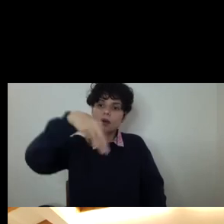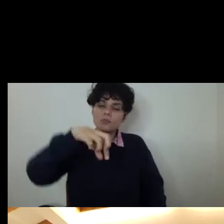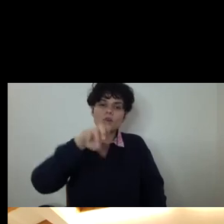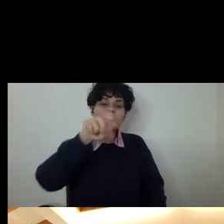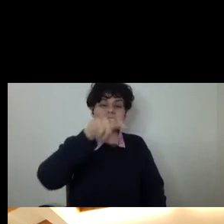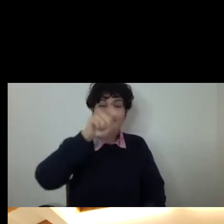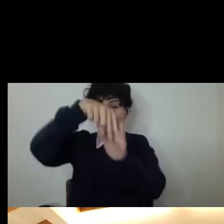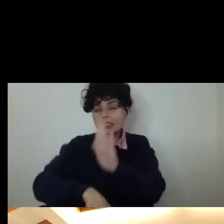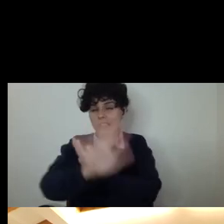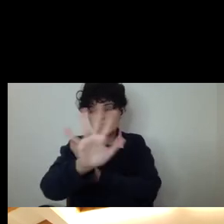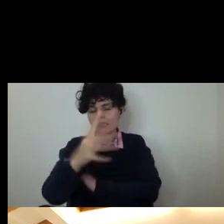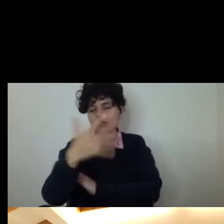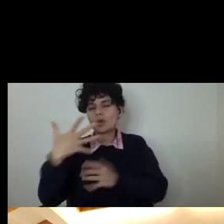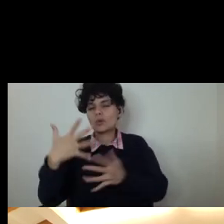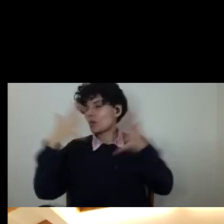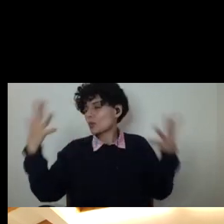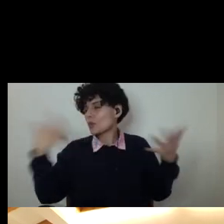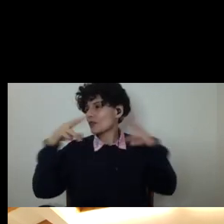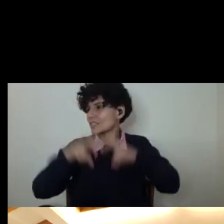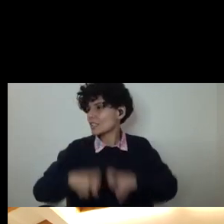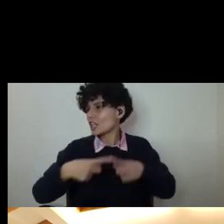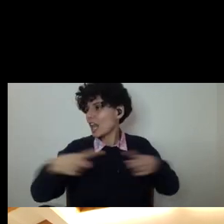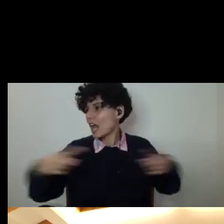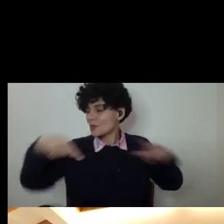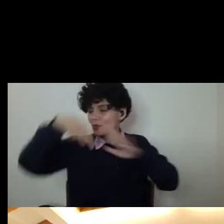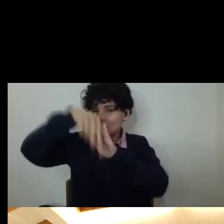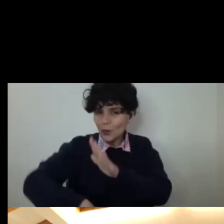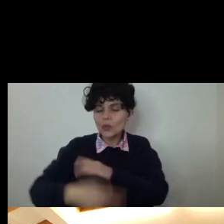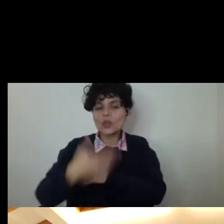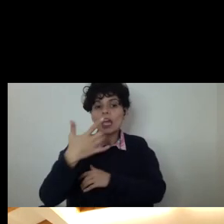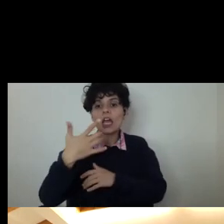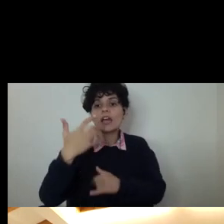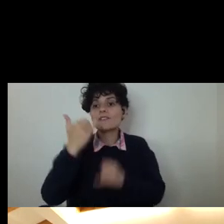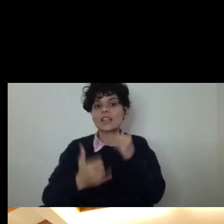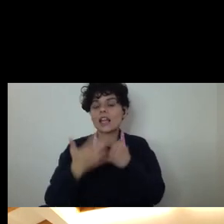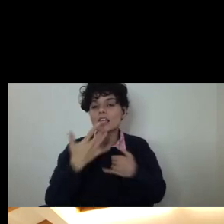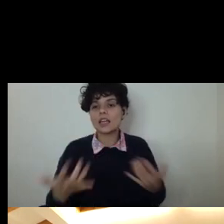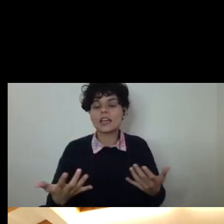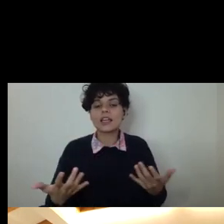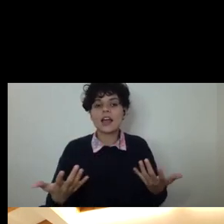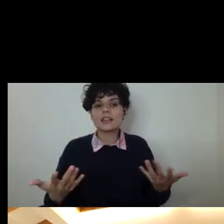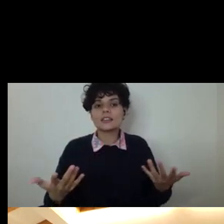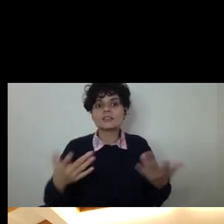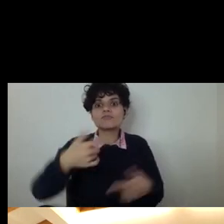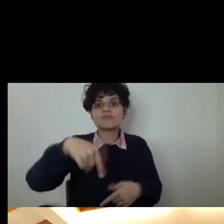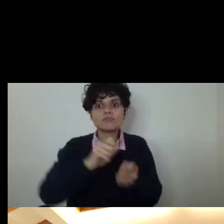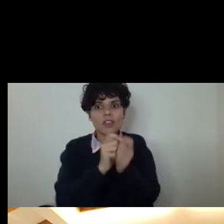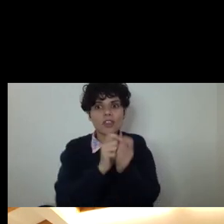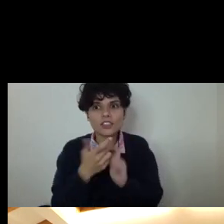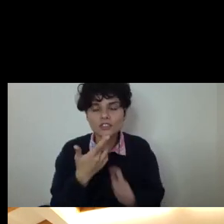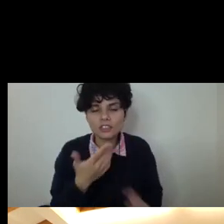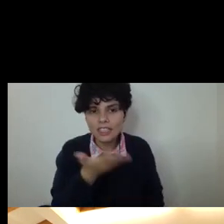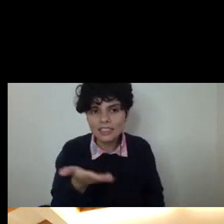una historia con eso, en que determinamos que modificaciones covalentes, una de las que tiene el canal, es